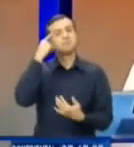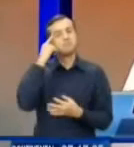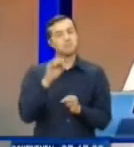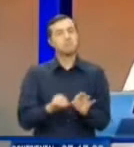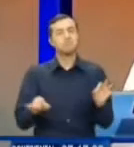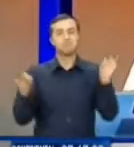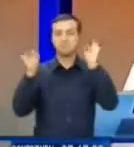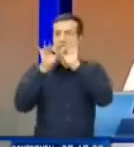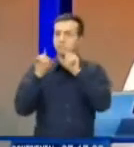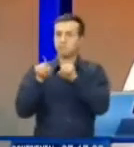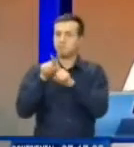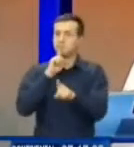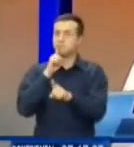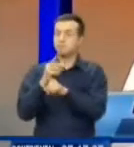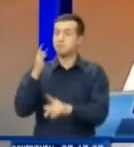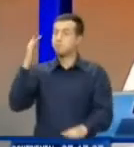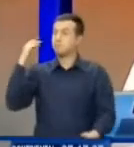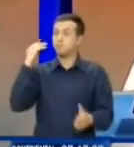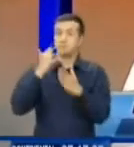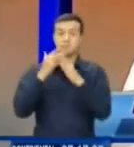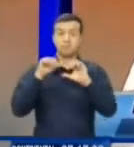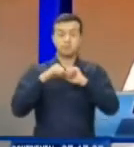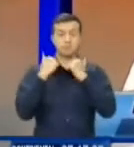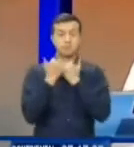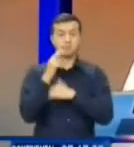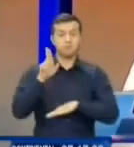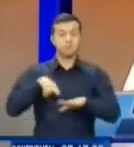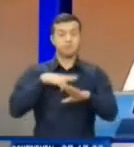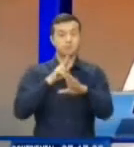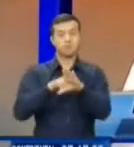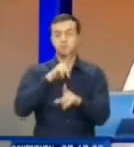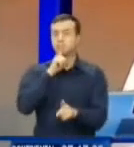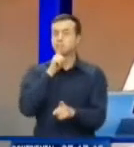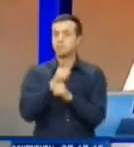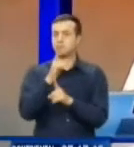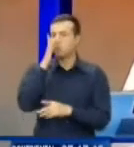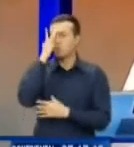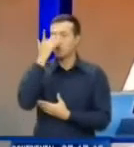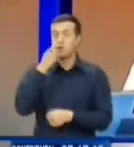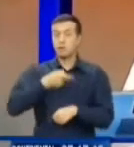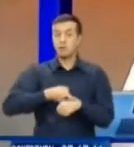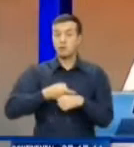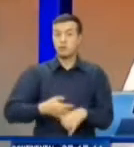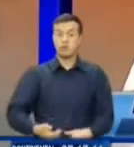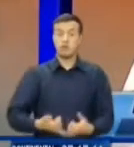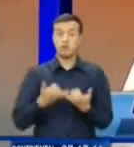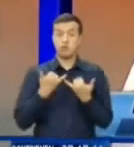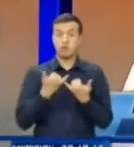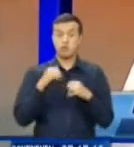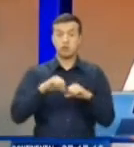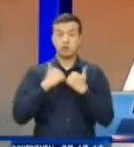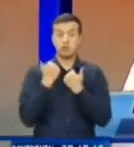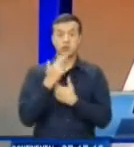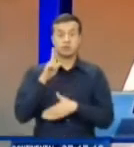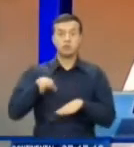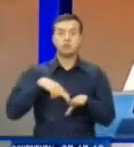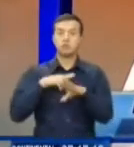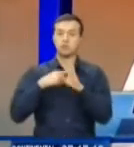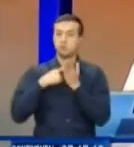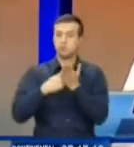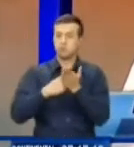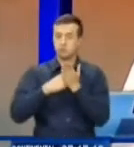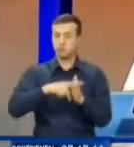como las últimas de la asamblea nacional específicamente porque hoy la asambleas se apresta a debatir el